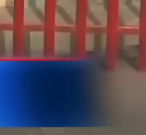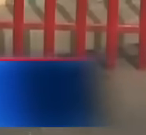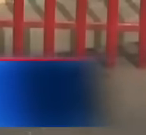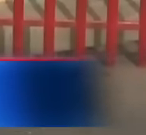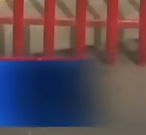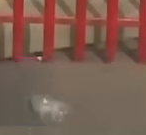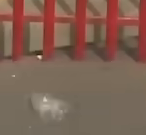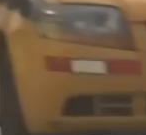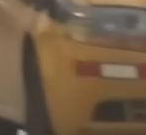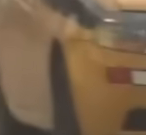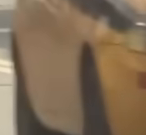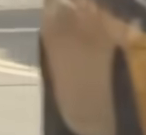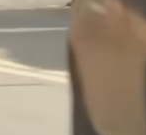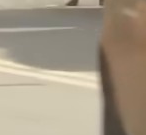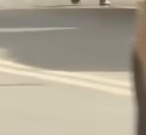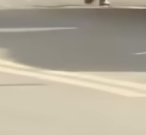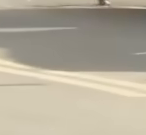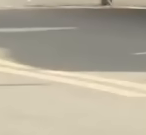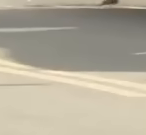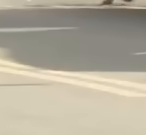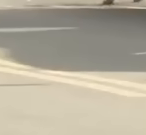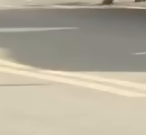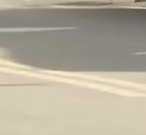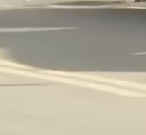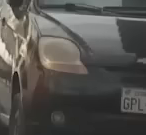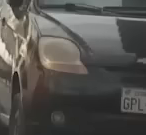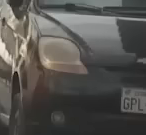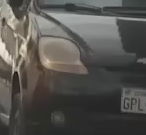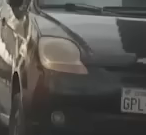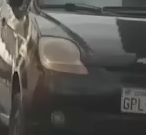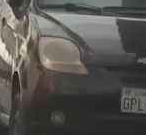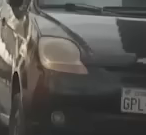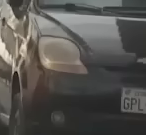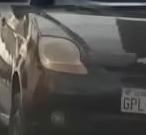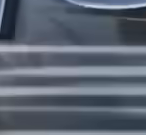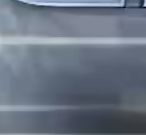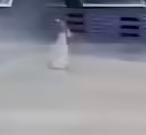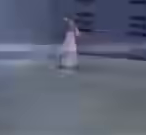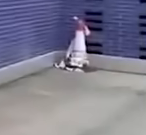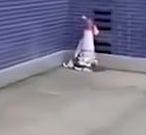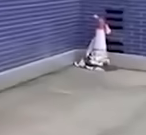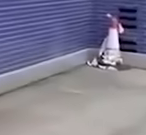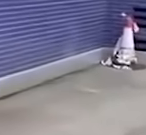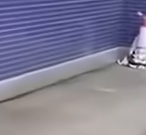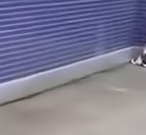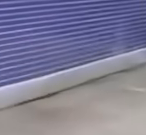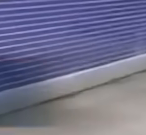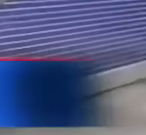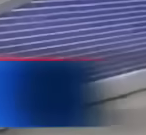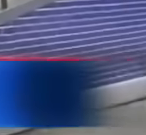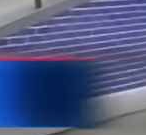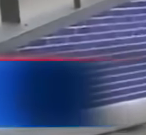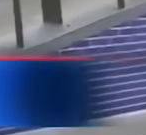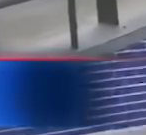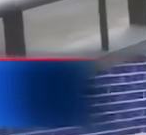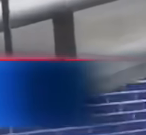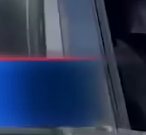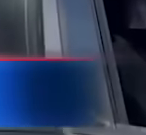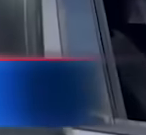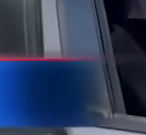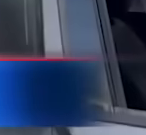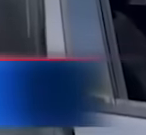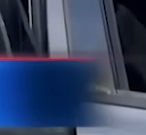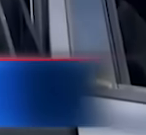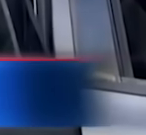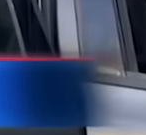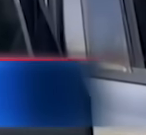dejó heridos, entre ellos un niño de 11 años. En pocos minutos, más detalles. En España, la policía capturó